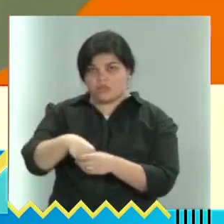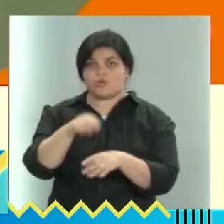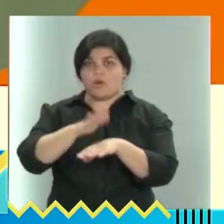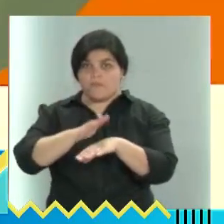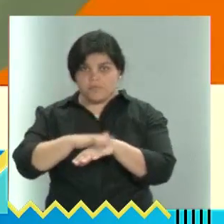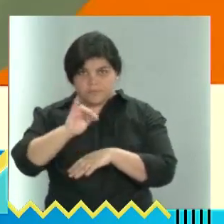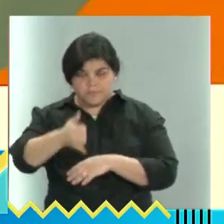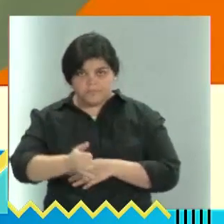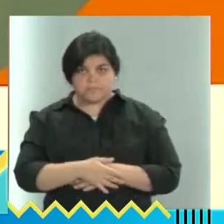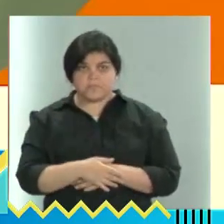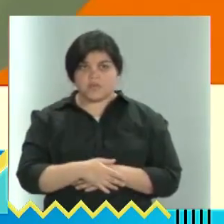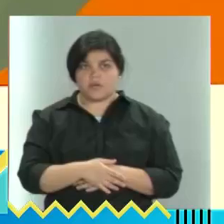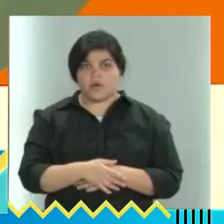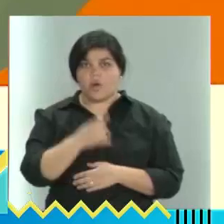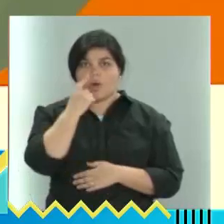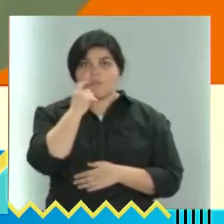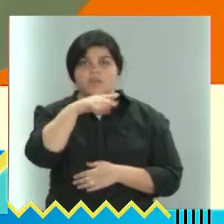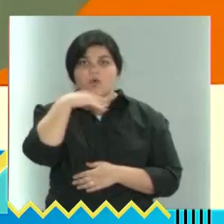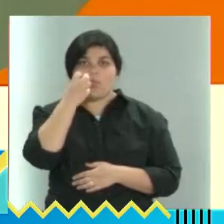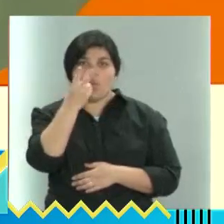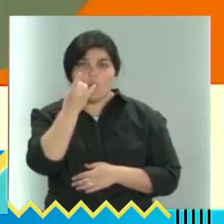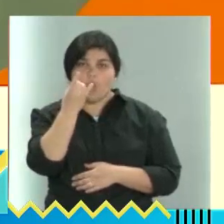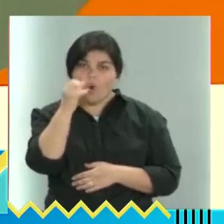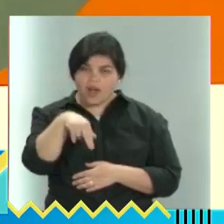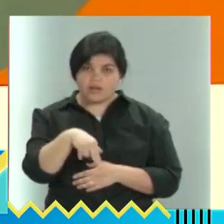Y Juan Brullavini